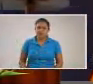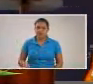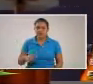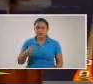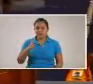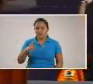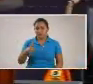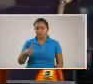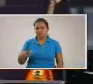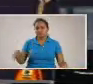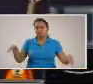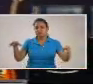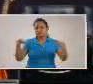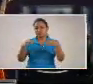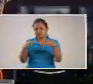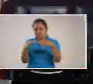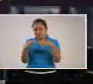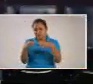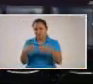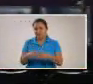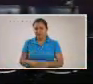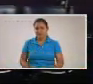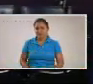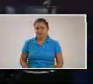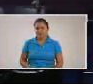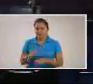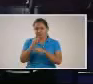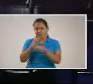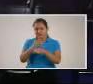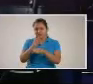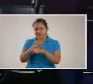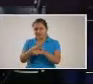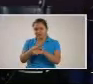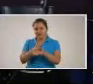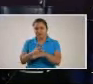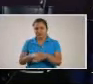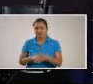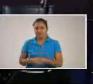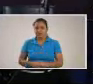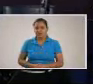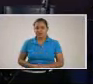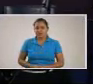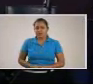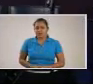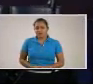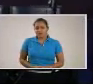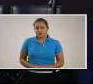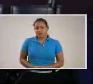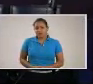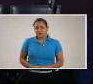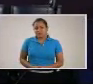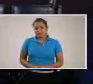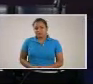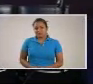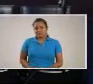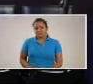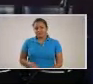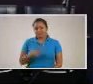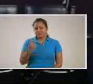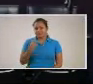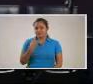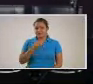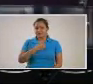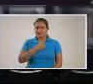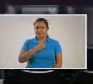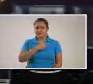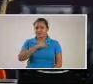una consulta popular, y Crimea votó. El 97% pidieron ser parte de la